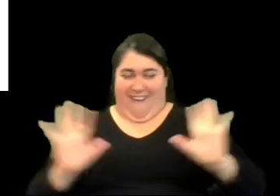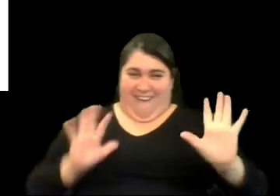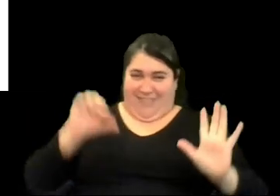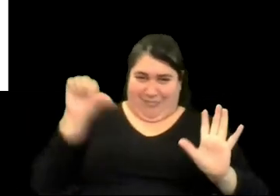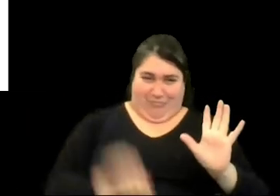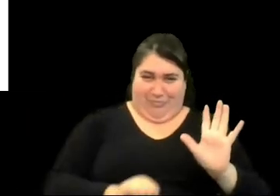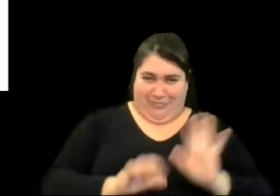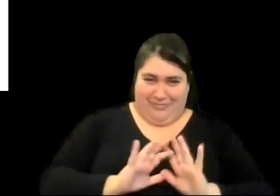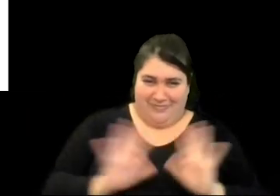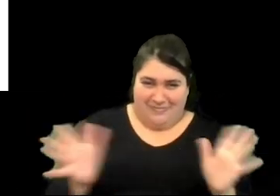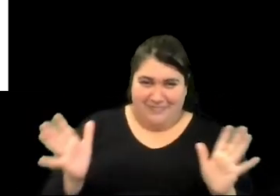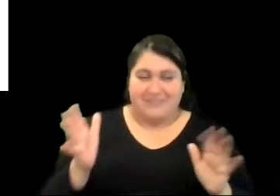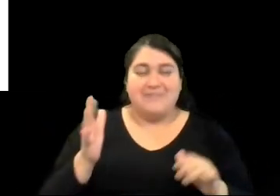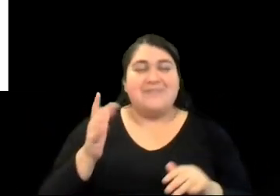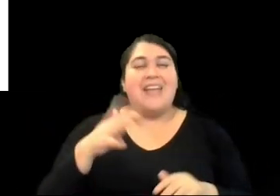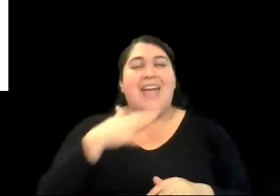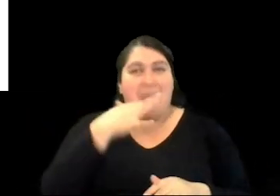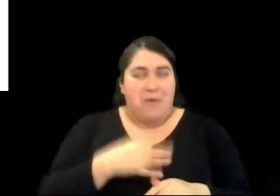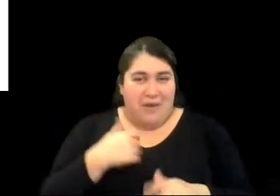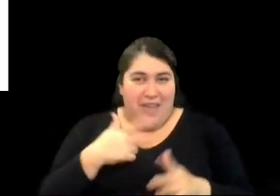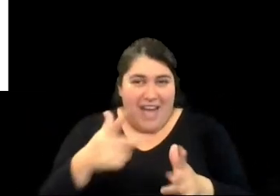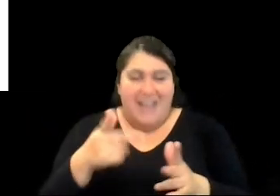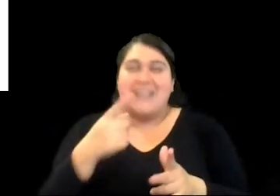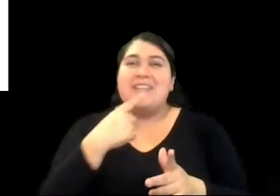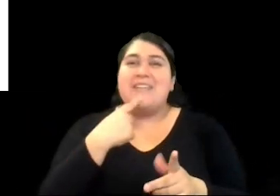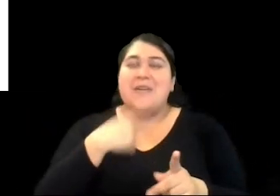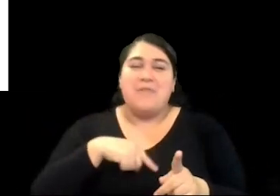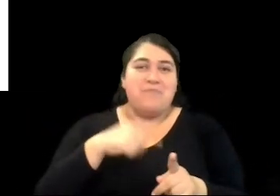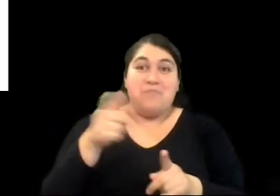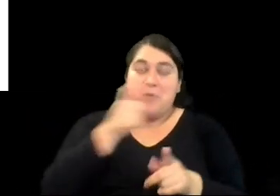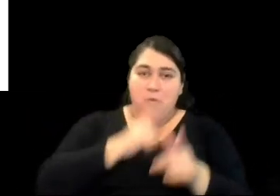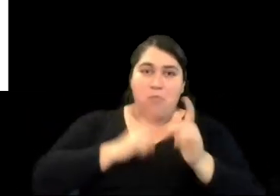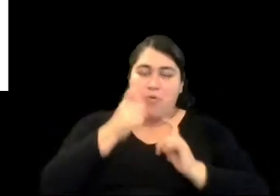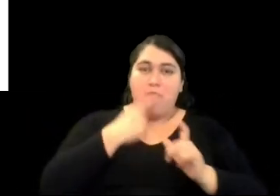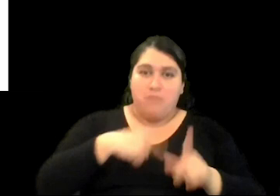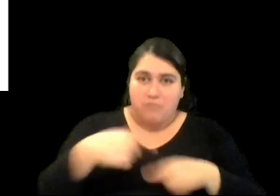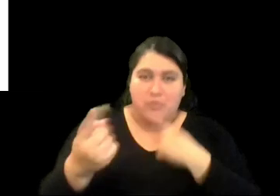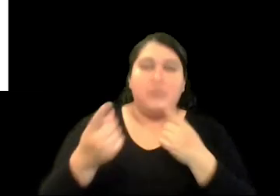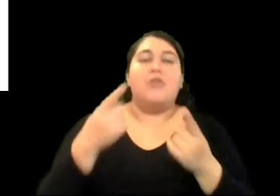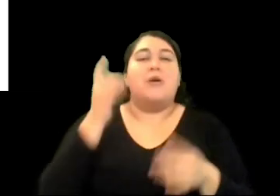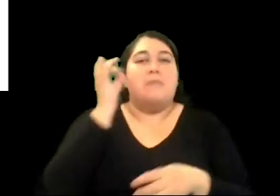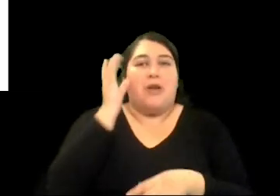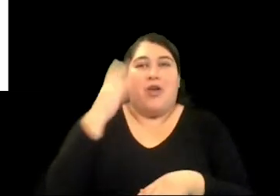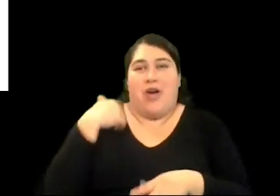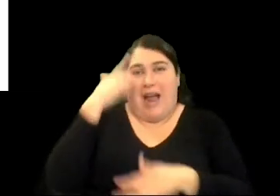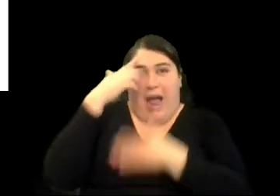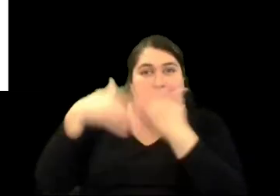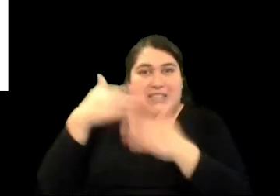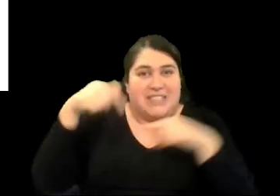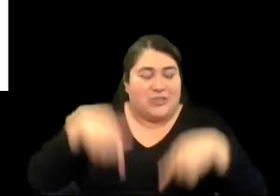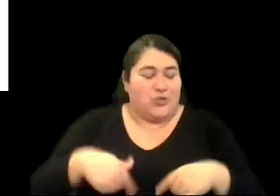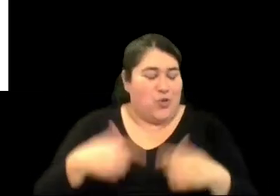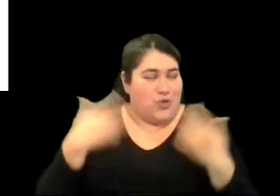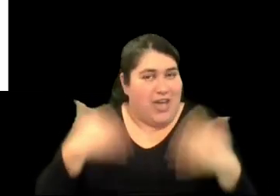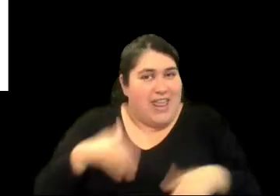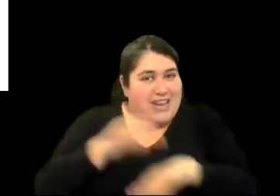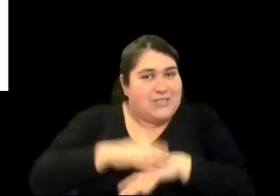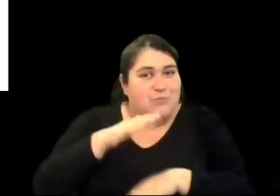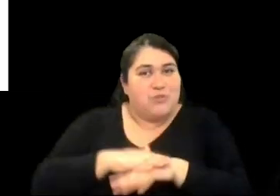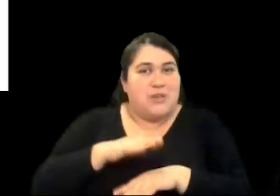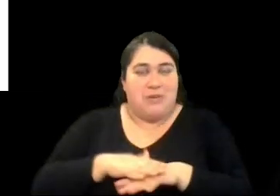eh, la responsabilidad de darles esta capacitación es muy grande y la realidad es que en materia